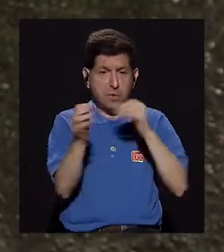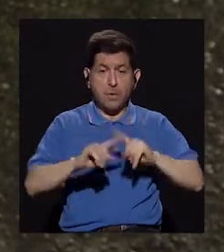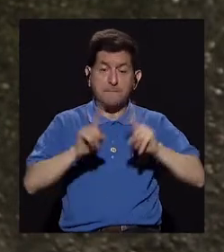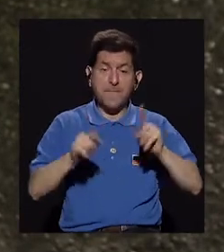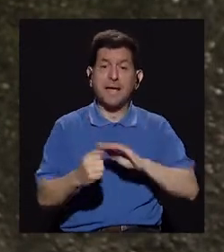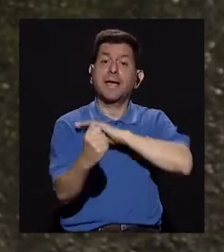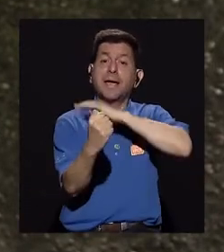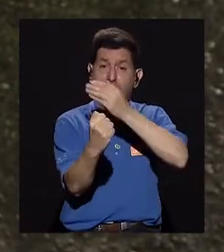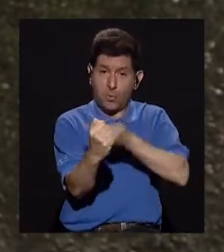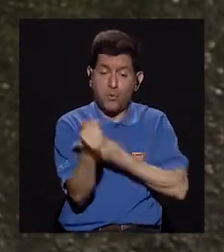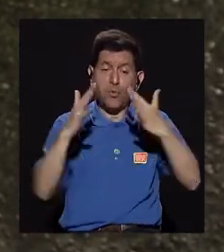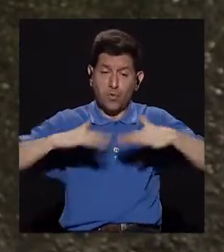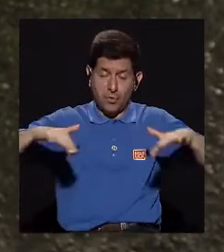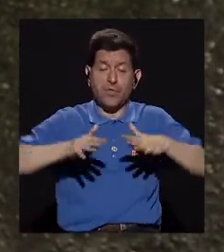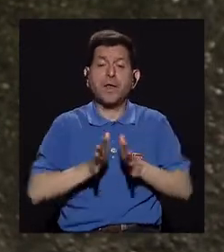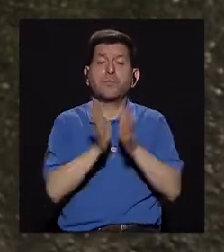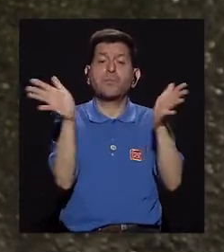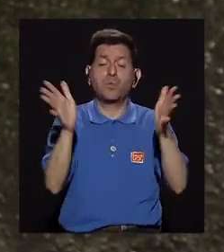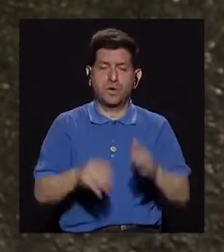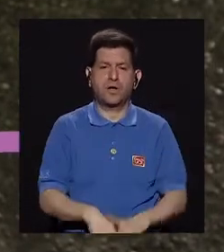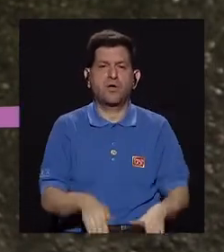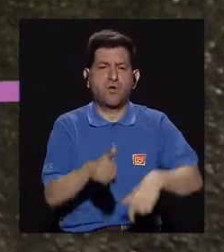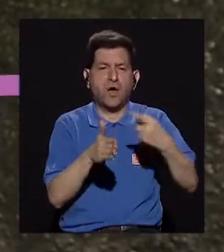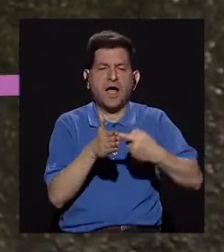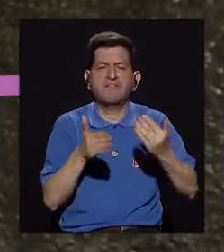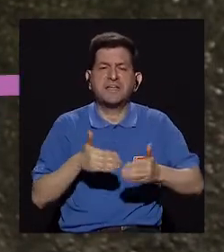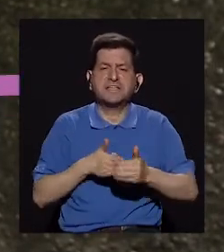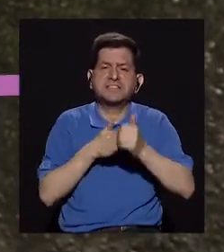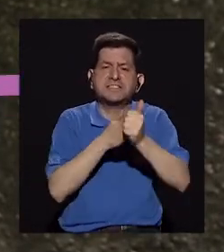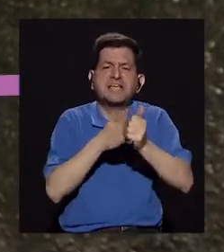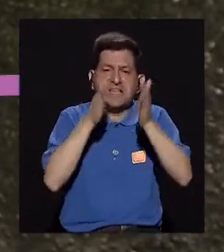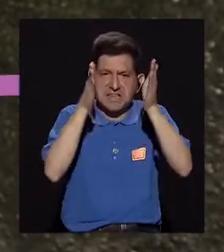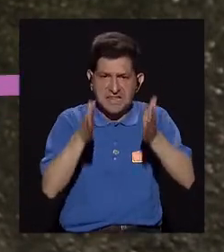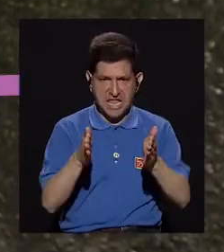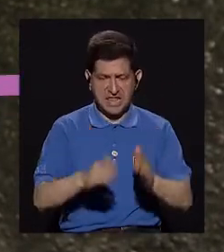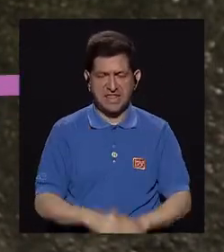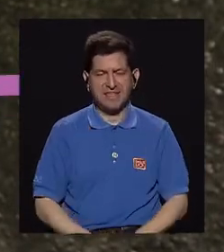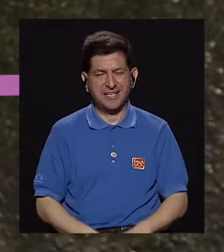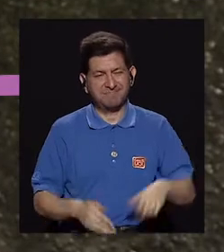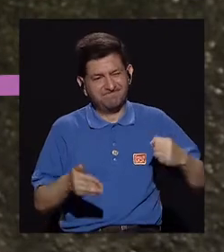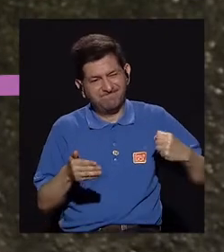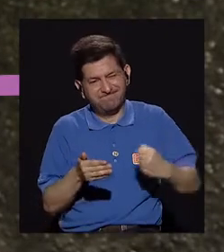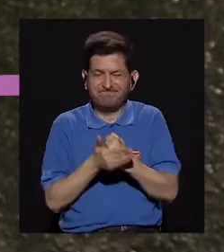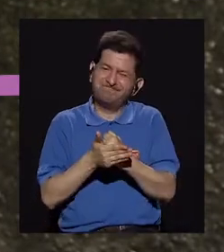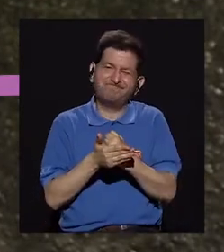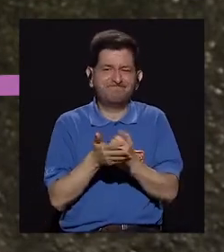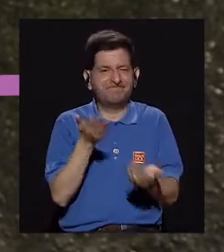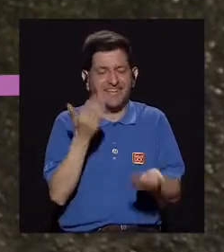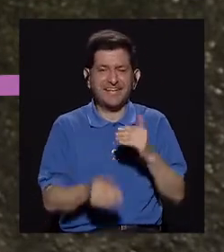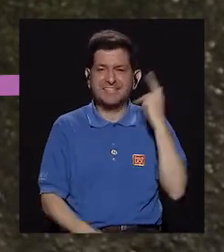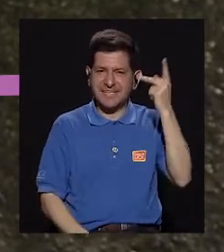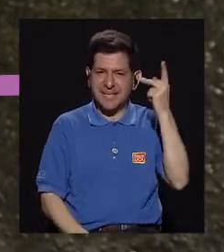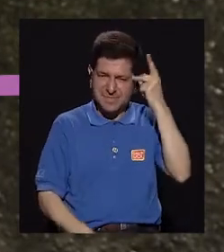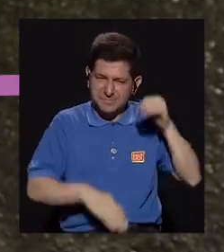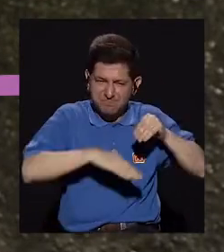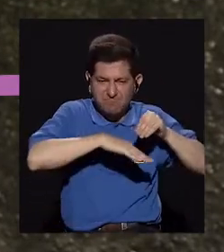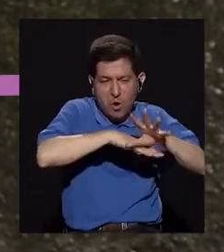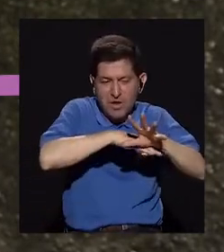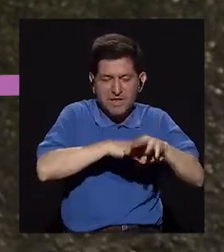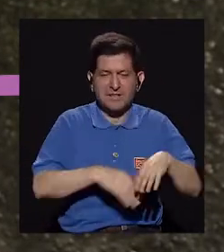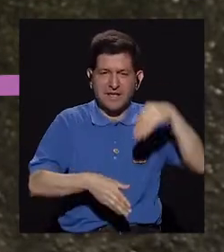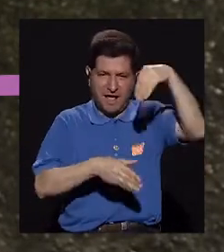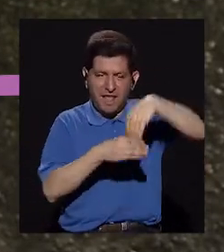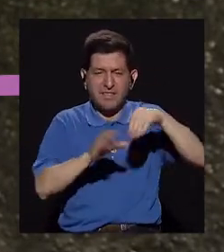porque ese es el poder que tiene el espacio público. Muchas veces hay líderes que pues desgraciadamente están politizadas a veces